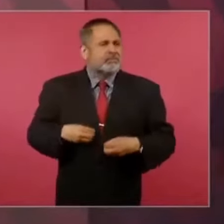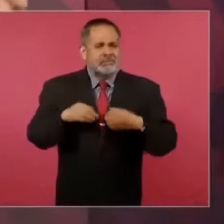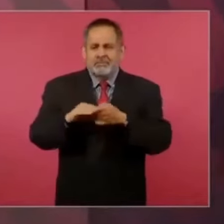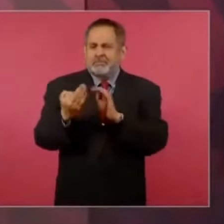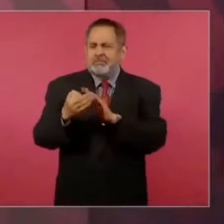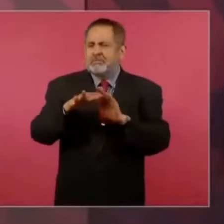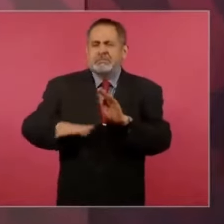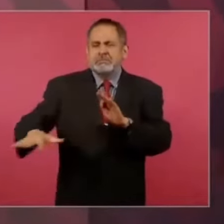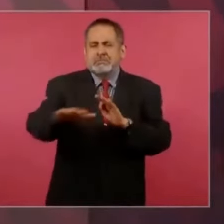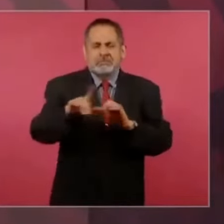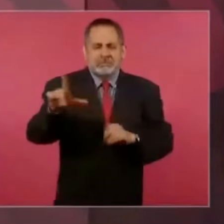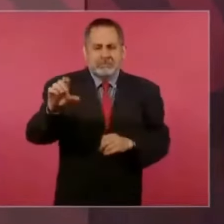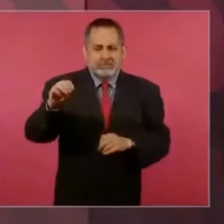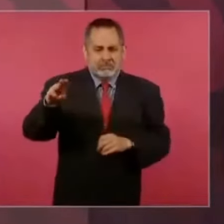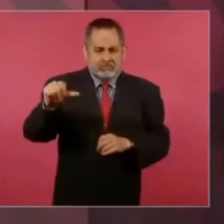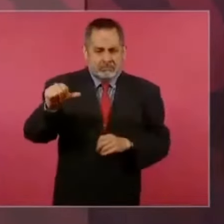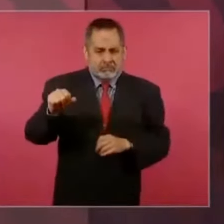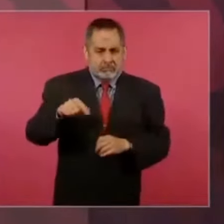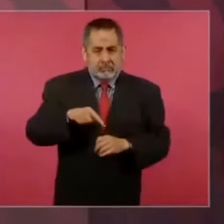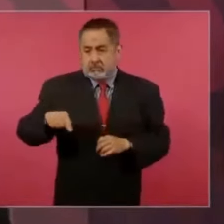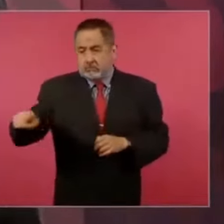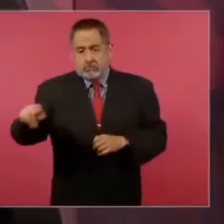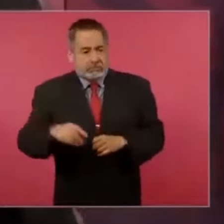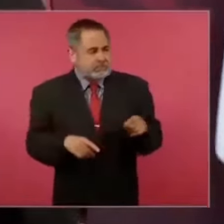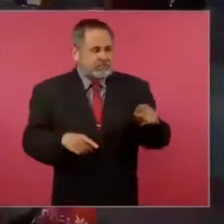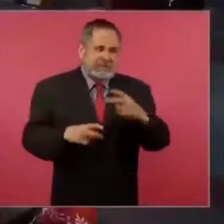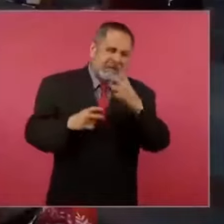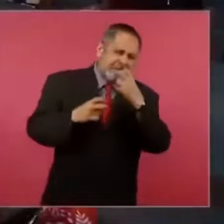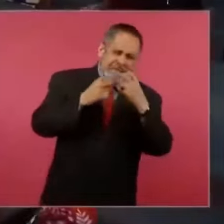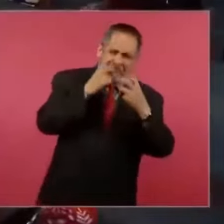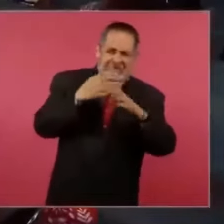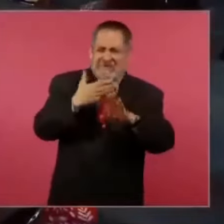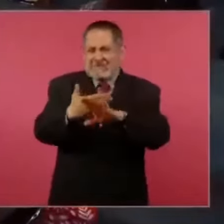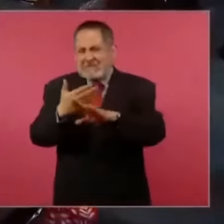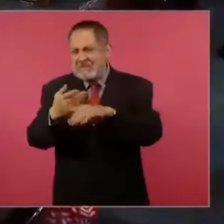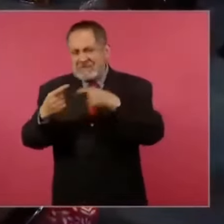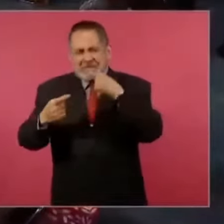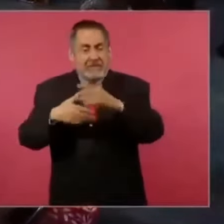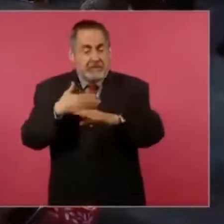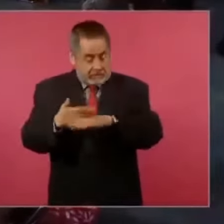en Las Lomas, y que lo maltrataron